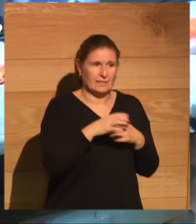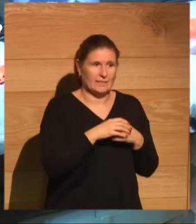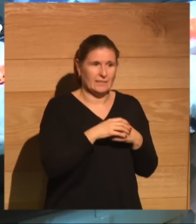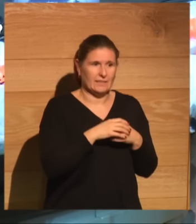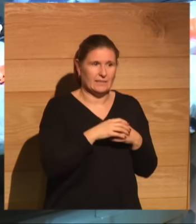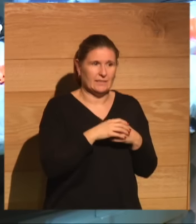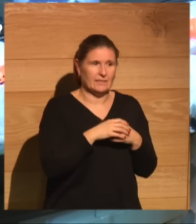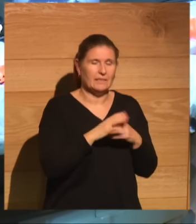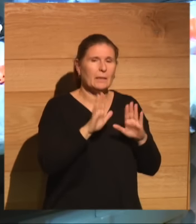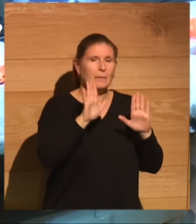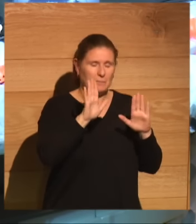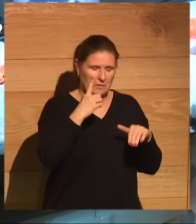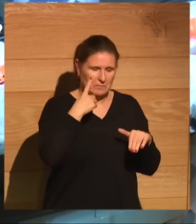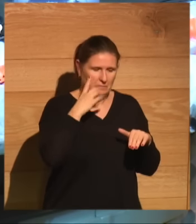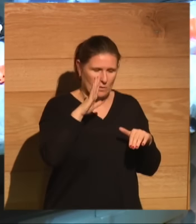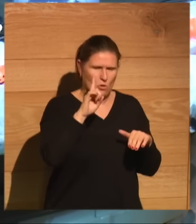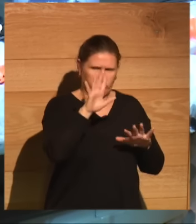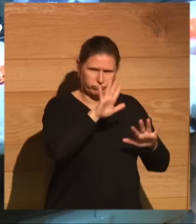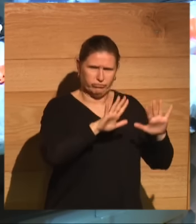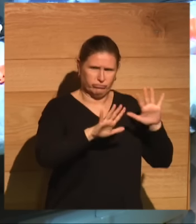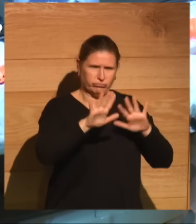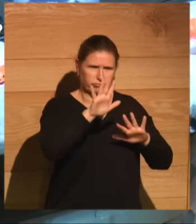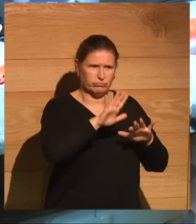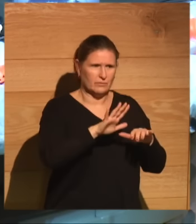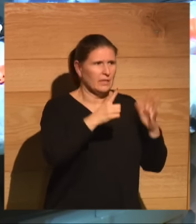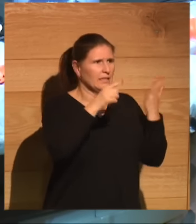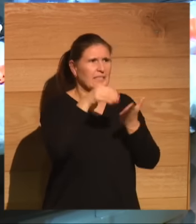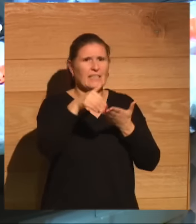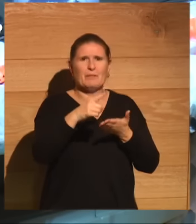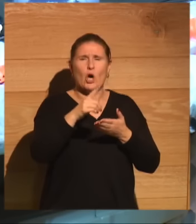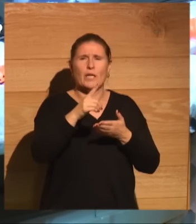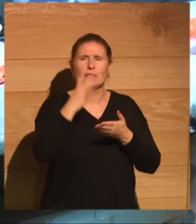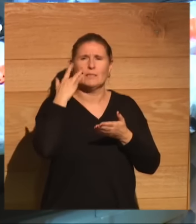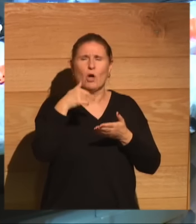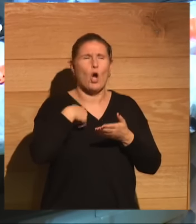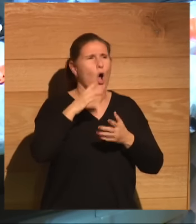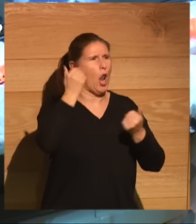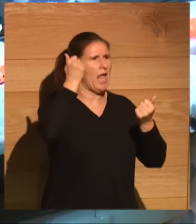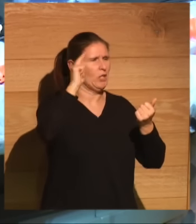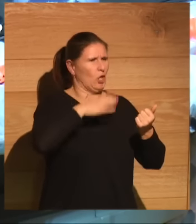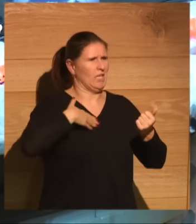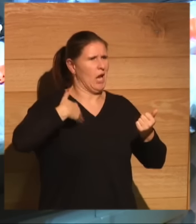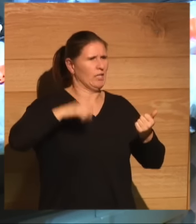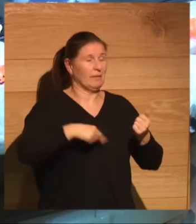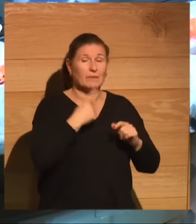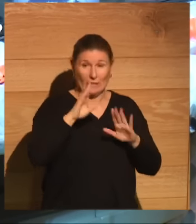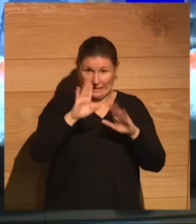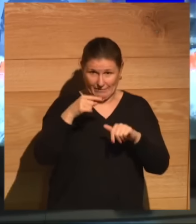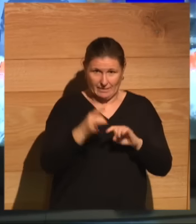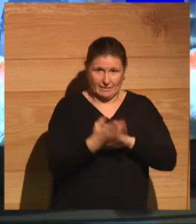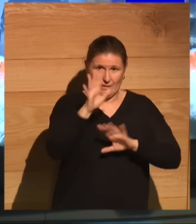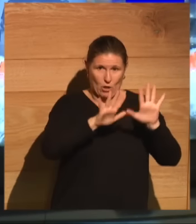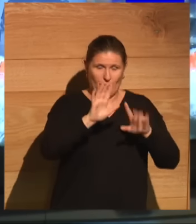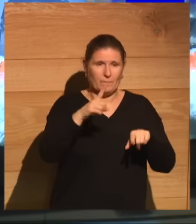Esto es una maravilla, por Dios. Pero aquí viene lo complicadísimo. 60 millones limpios, ole, yo quiero eso. Aquí viene lo complicado. Los